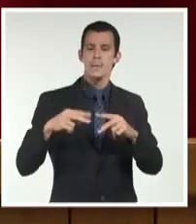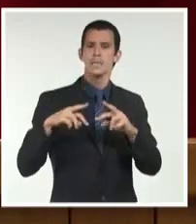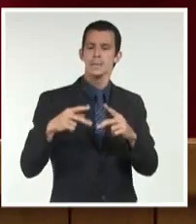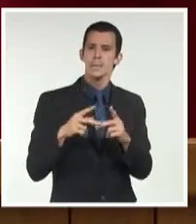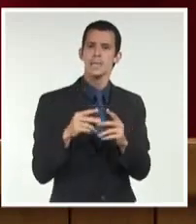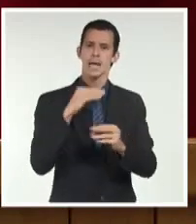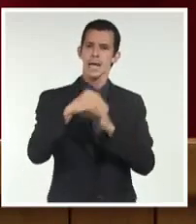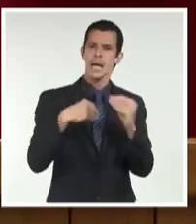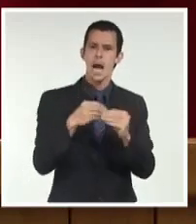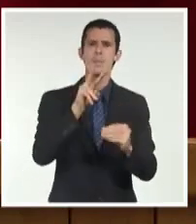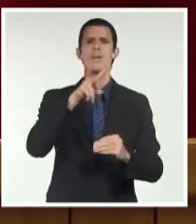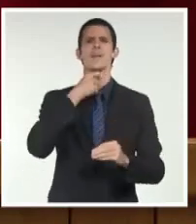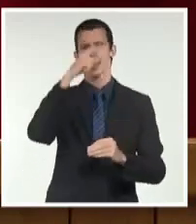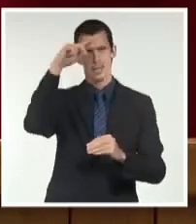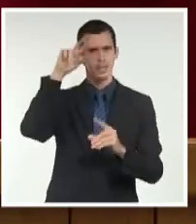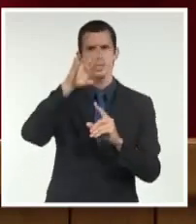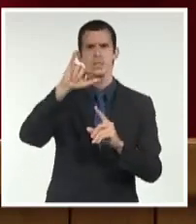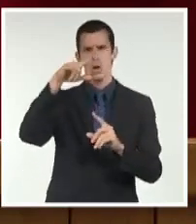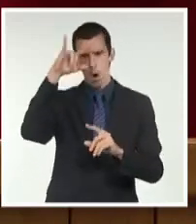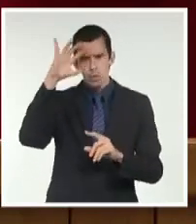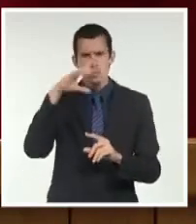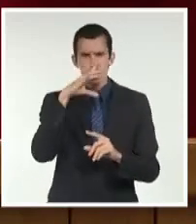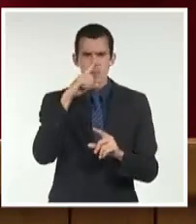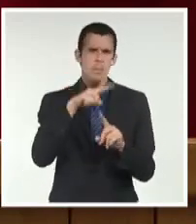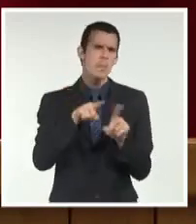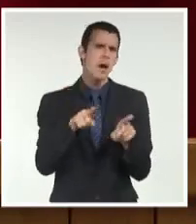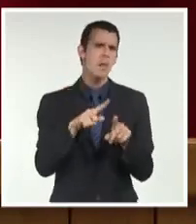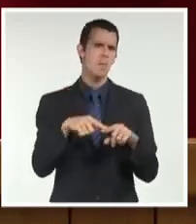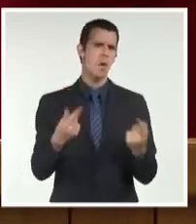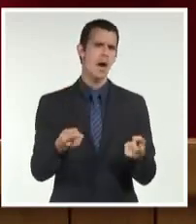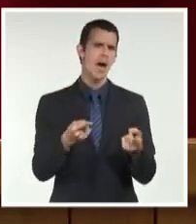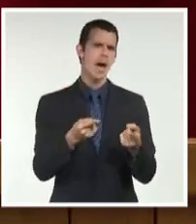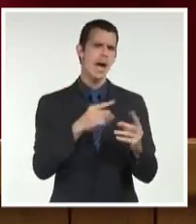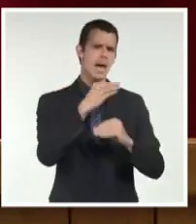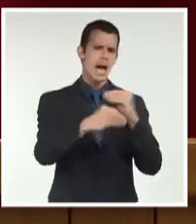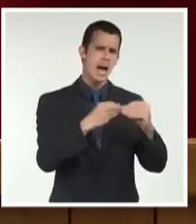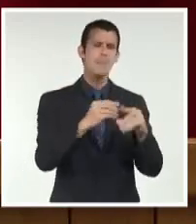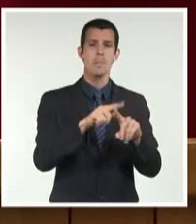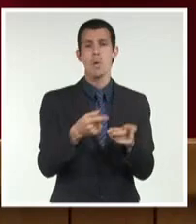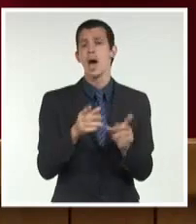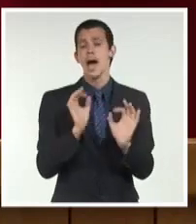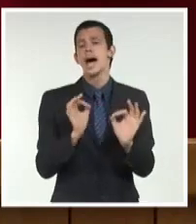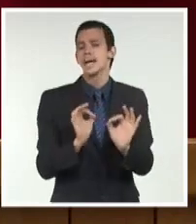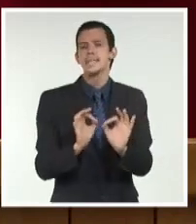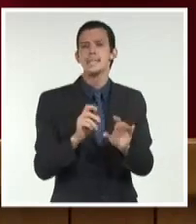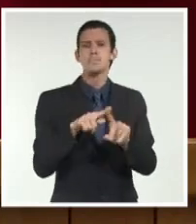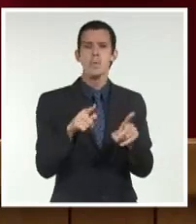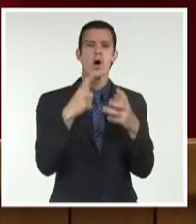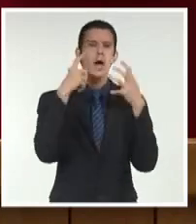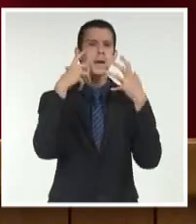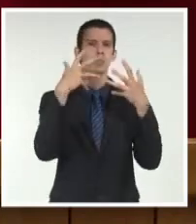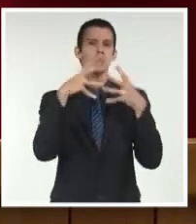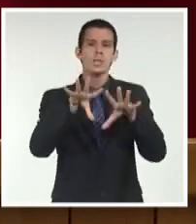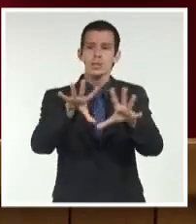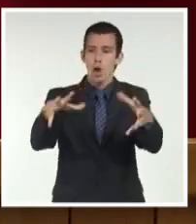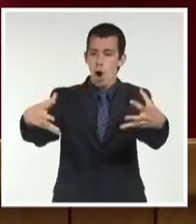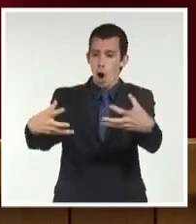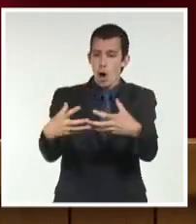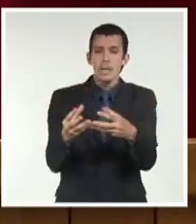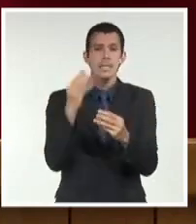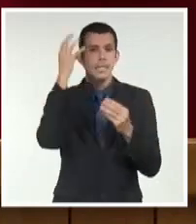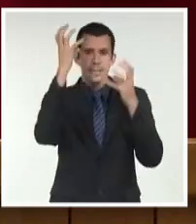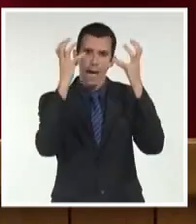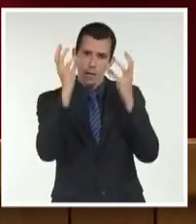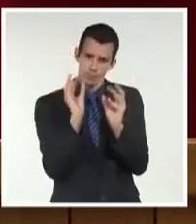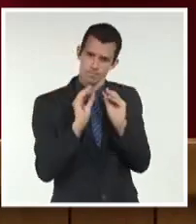la pena. Hoy nuestra sociedad socialista se fortalece. Contamos con una norma jurídica de